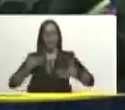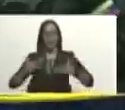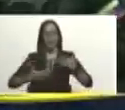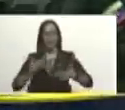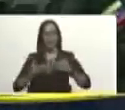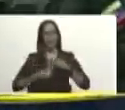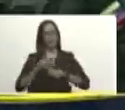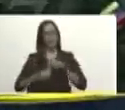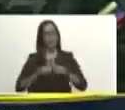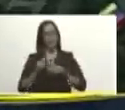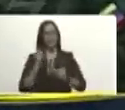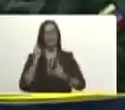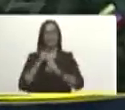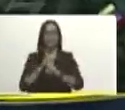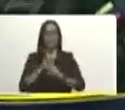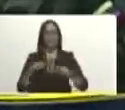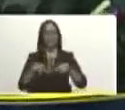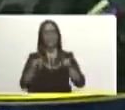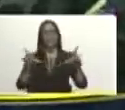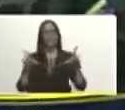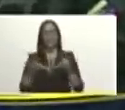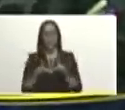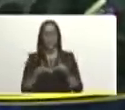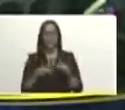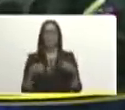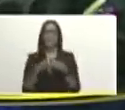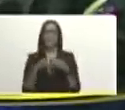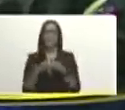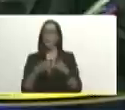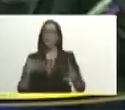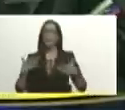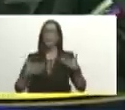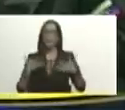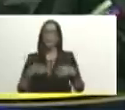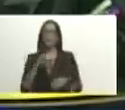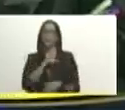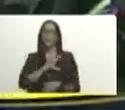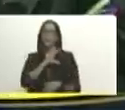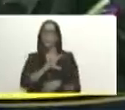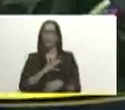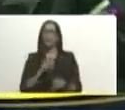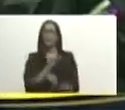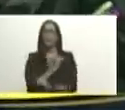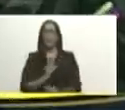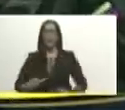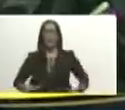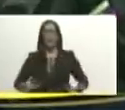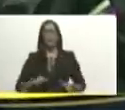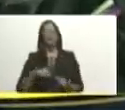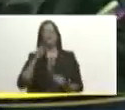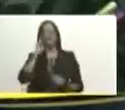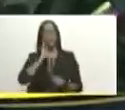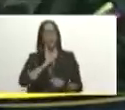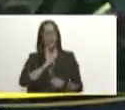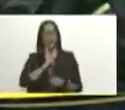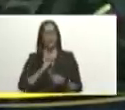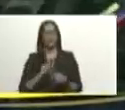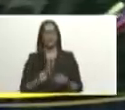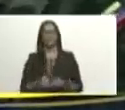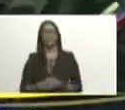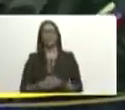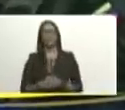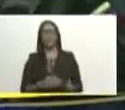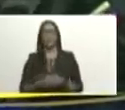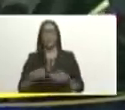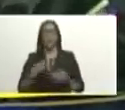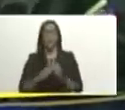realiza desde este lugar en el Grupo de Acciones de Comando de la Guardia Nacional Bolivariana. La llegada del jefe